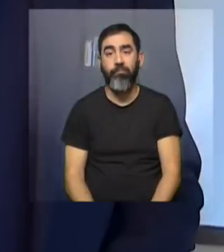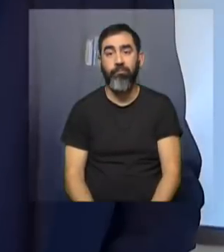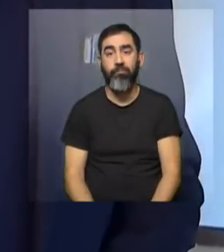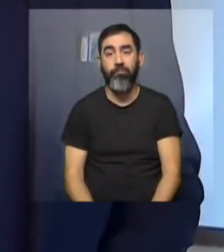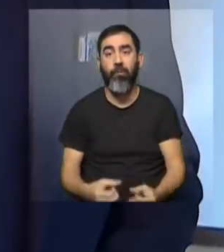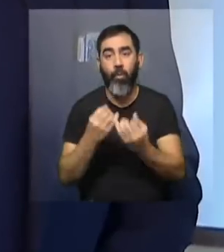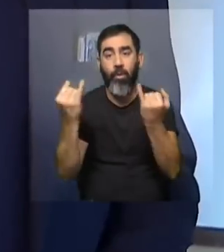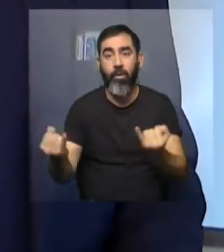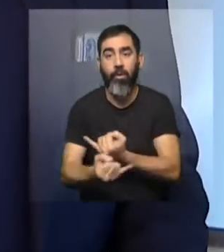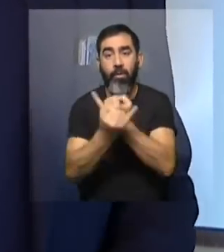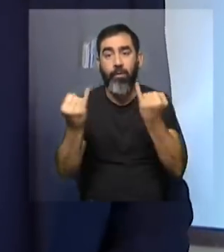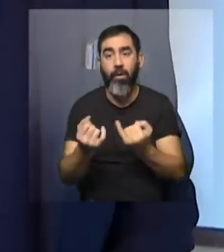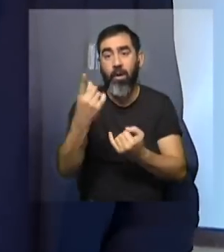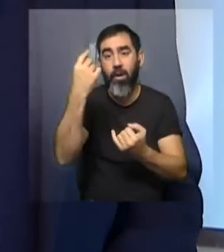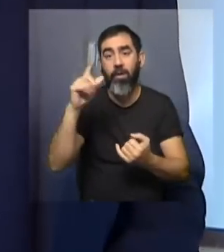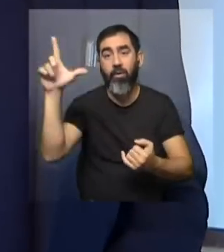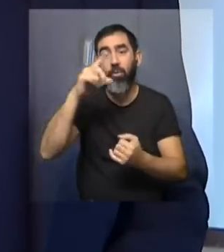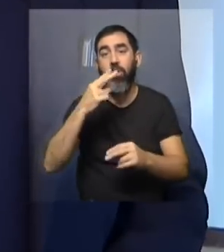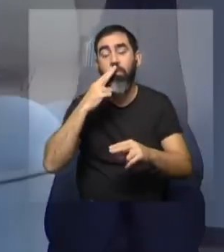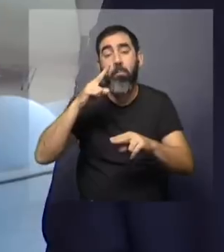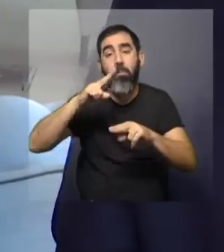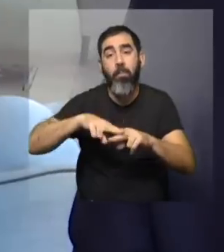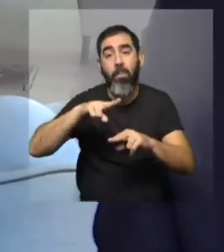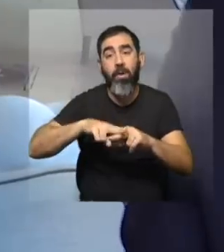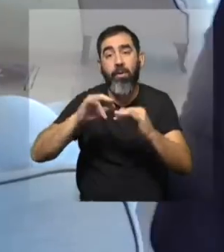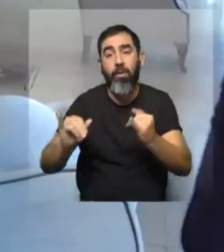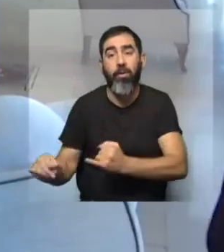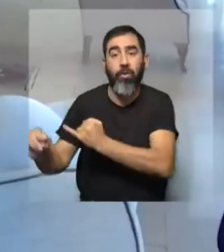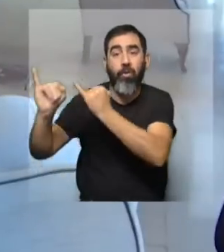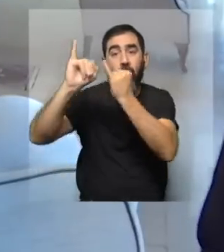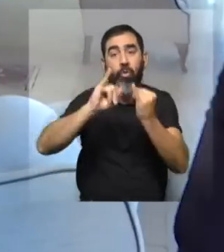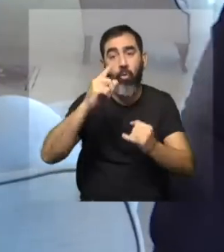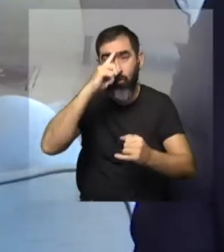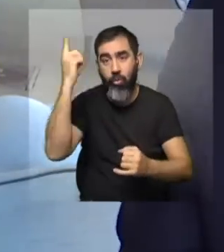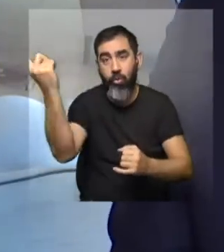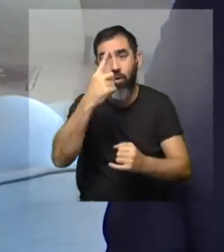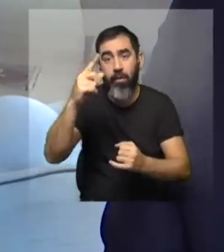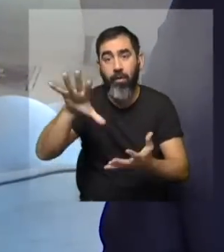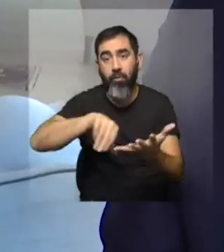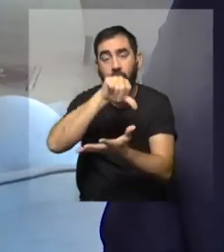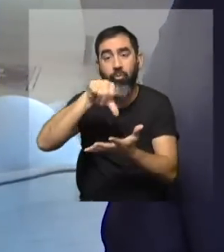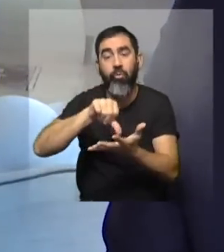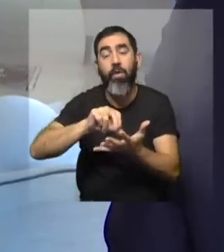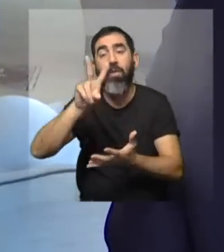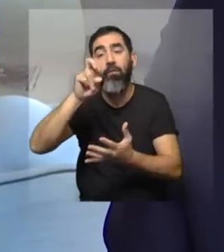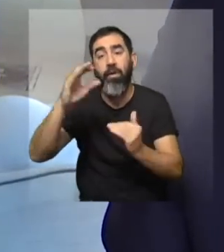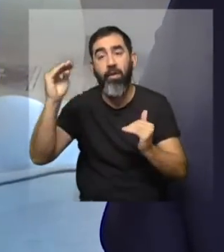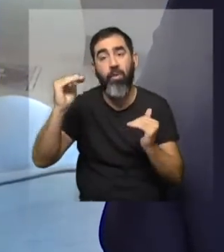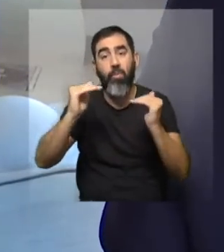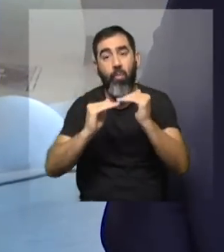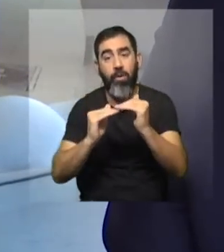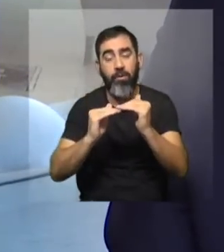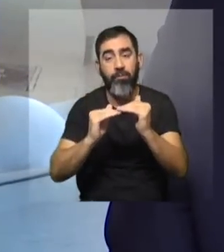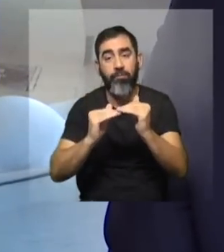Buenos días Pilar ayer lunes y hoy martes se desarrollan las jornadas internacionales por ciudades más verdes igualitarias